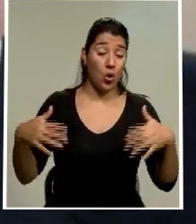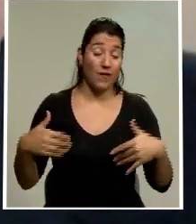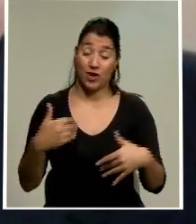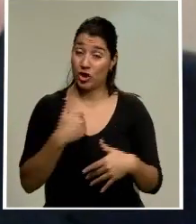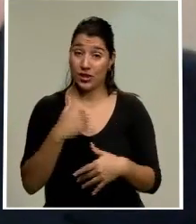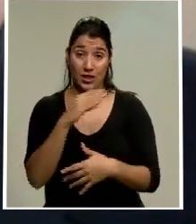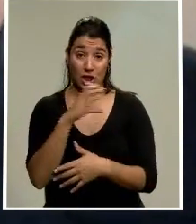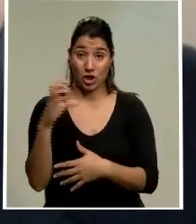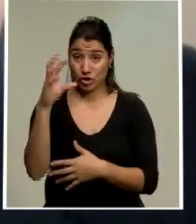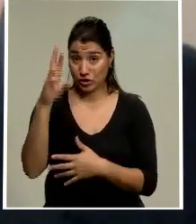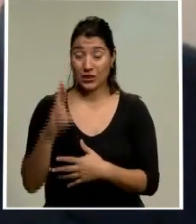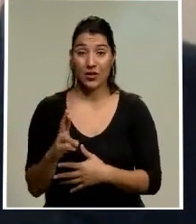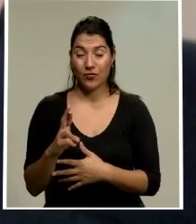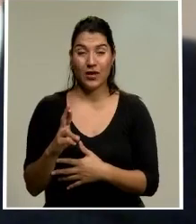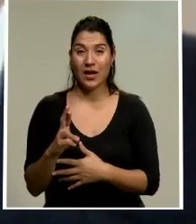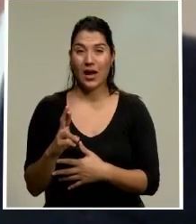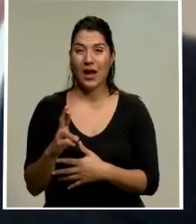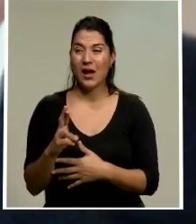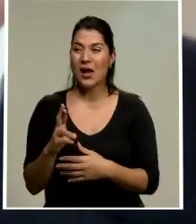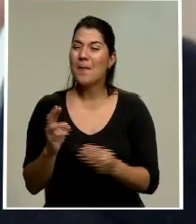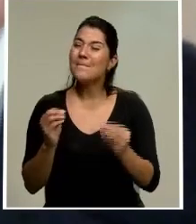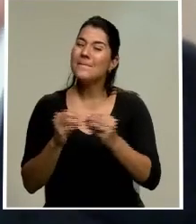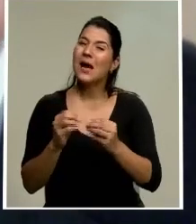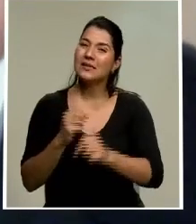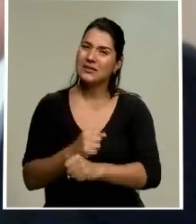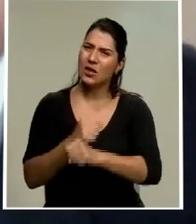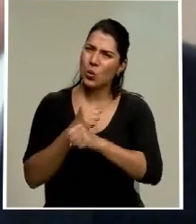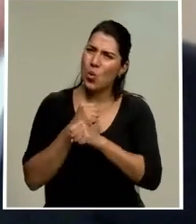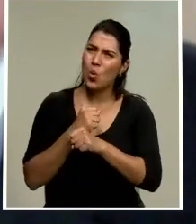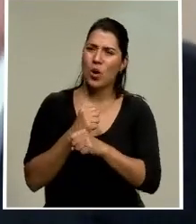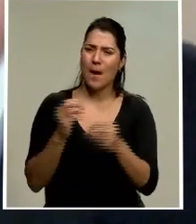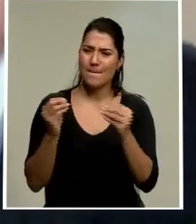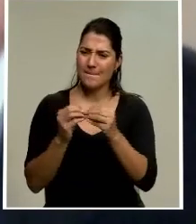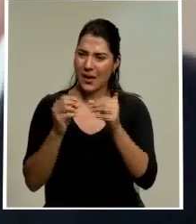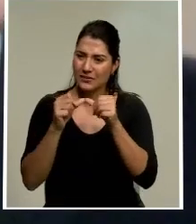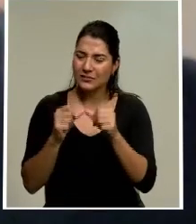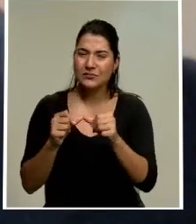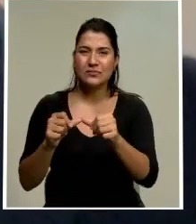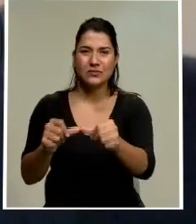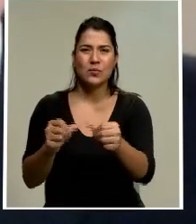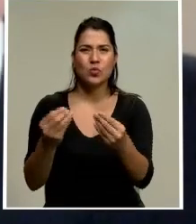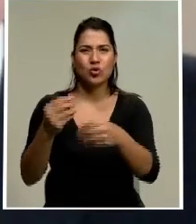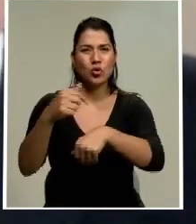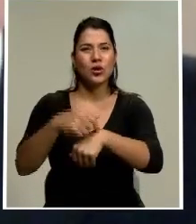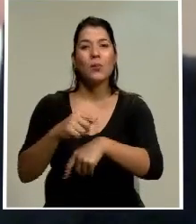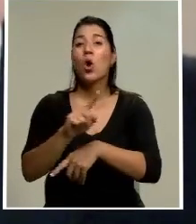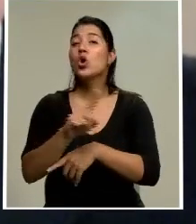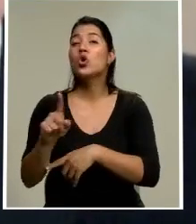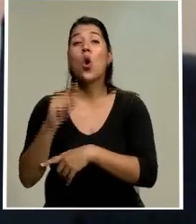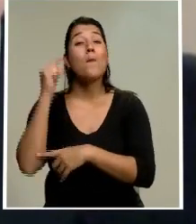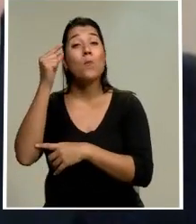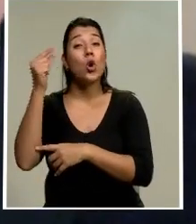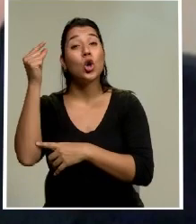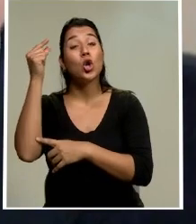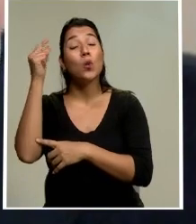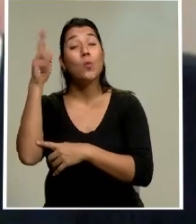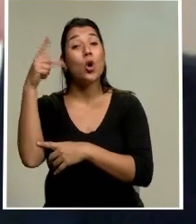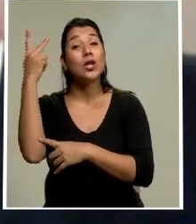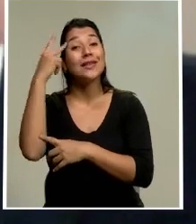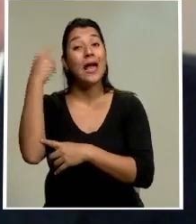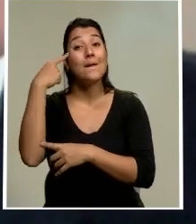nosotros, estable, una política duradera, no una política de gobierno. Por eso creo que es